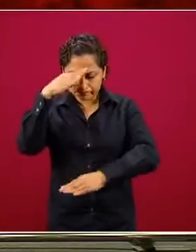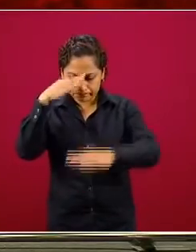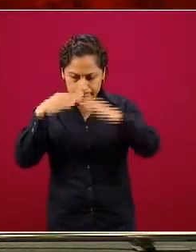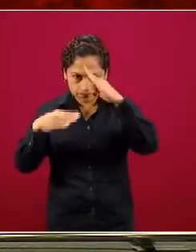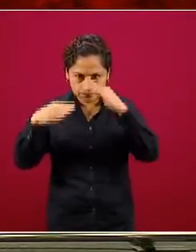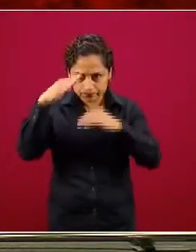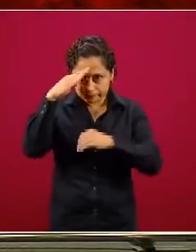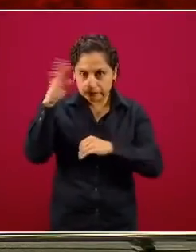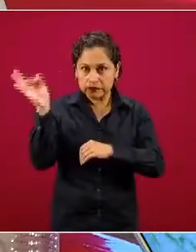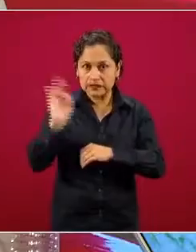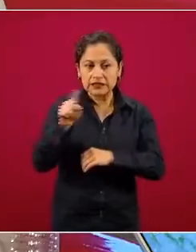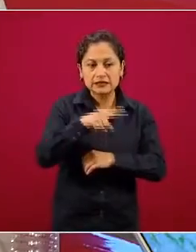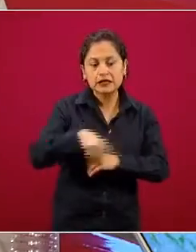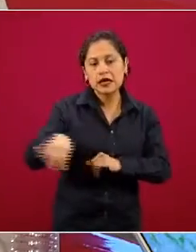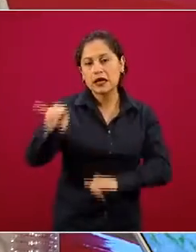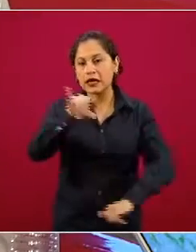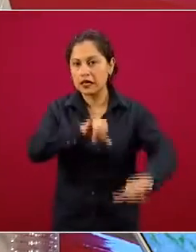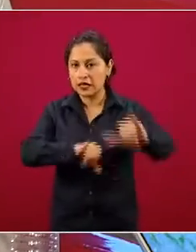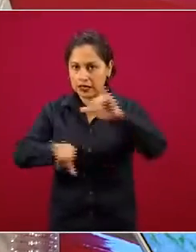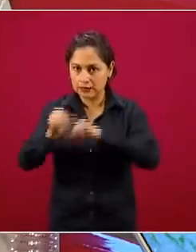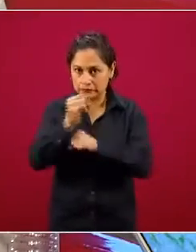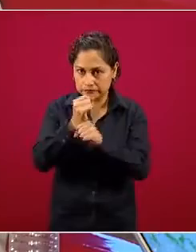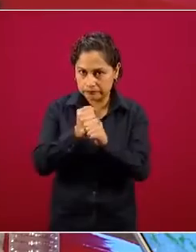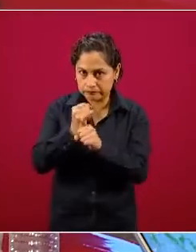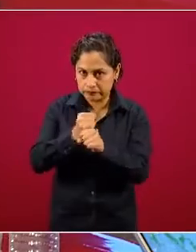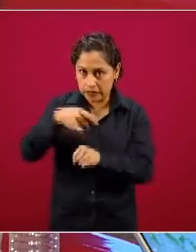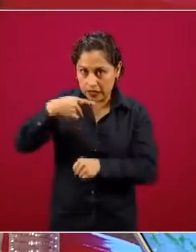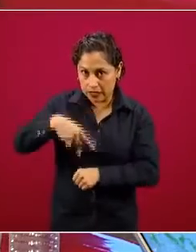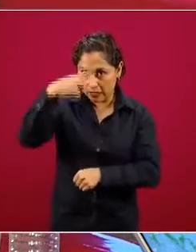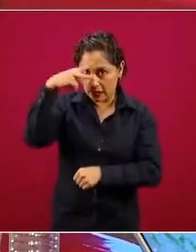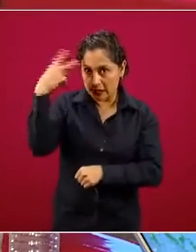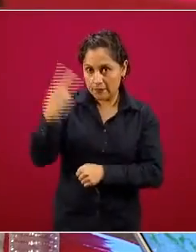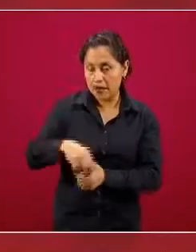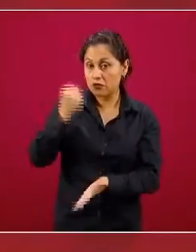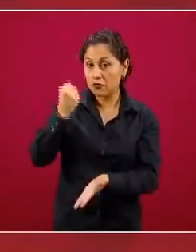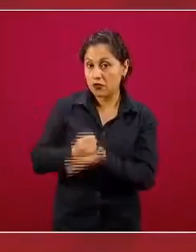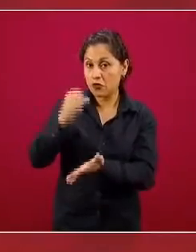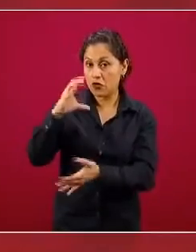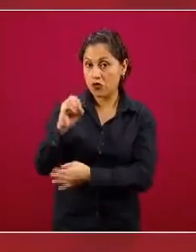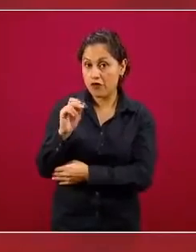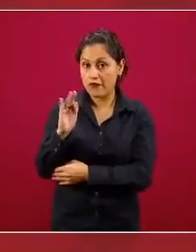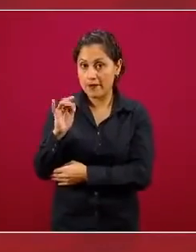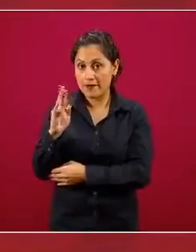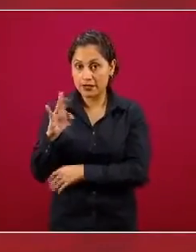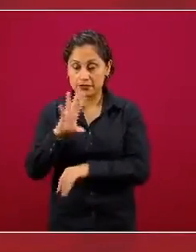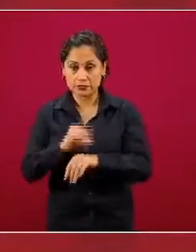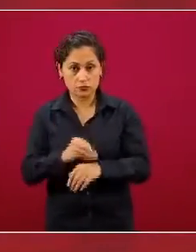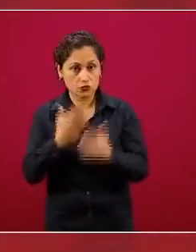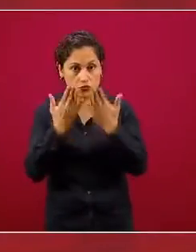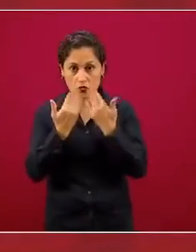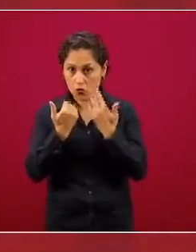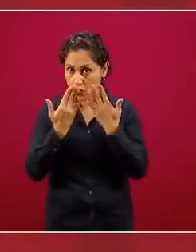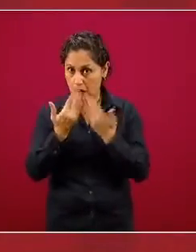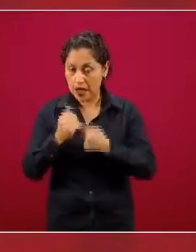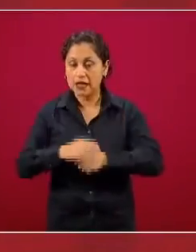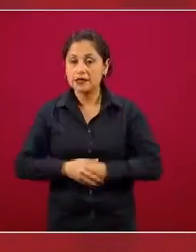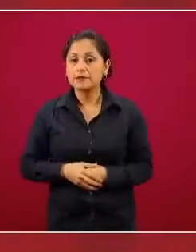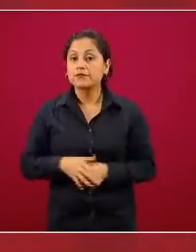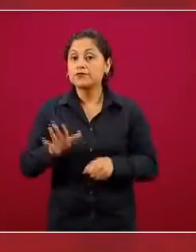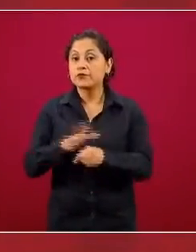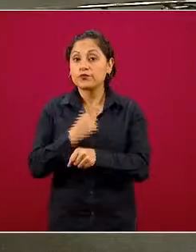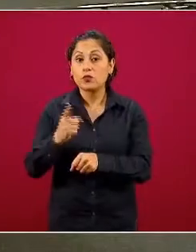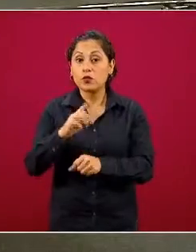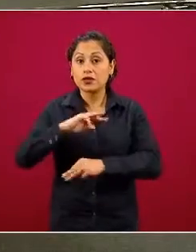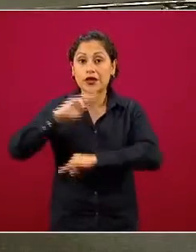están validadas y todavía en el caso mexicano no están autorizadas por COFEPRIS, precisamente porque existe incertidumbre científica en